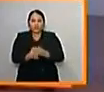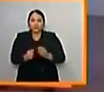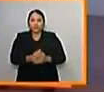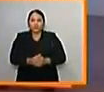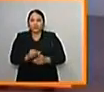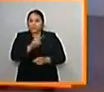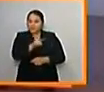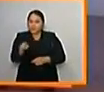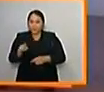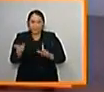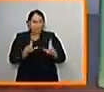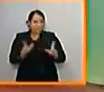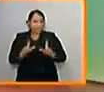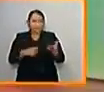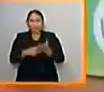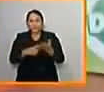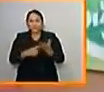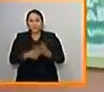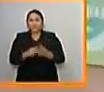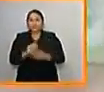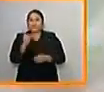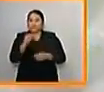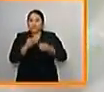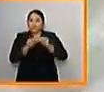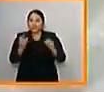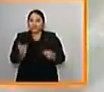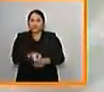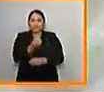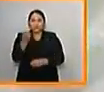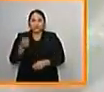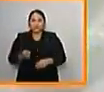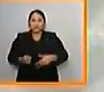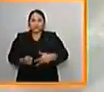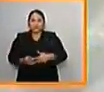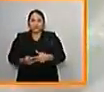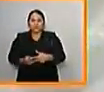vayan preparando sus boletos. Primer número.